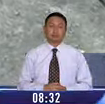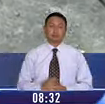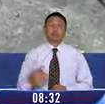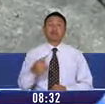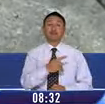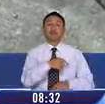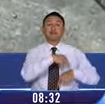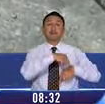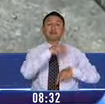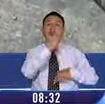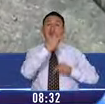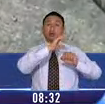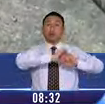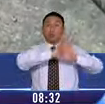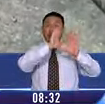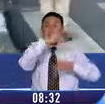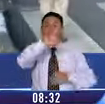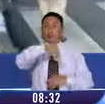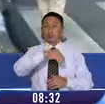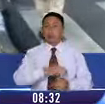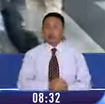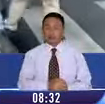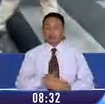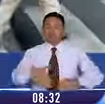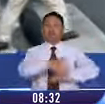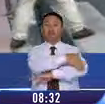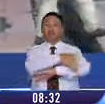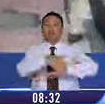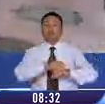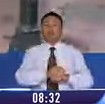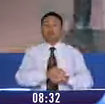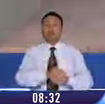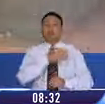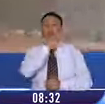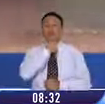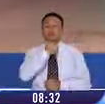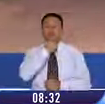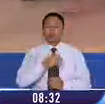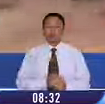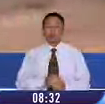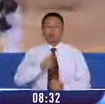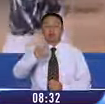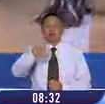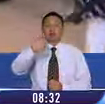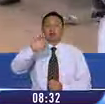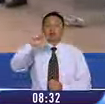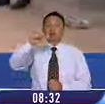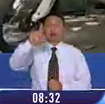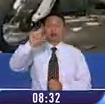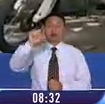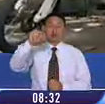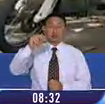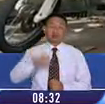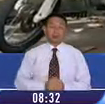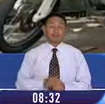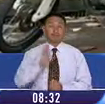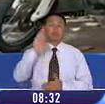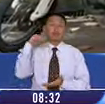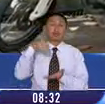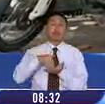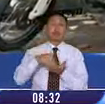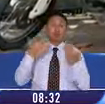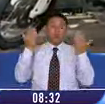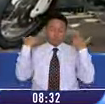Ocurrió a las 3 de la mañana de este miércoles en las calles Eloy Alfaro y Gómez Rendón, centro de Guayaquil. Al